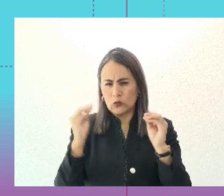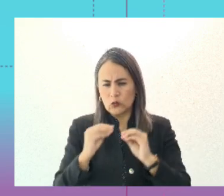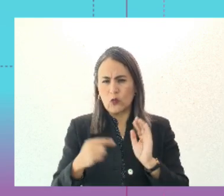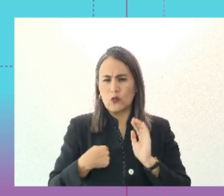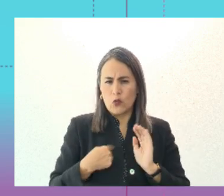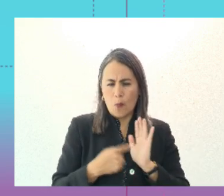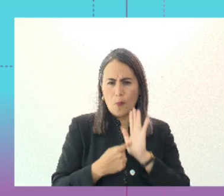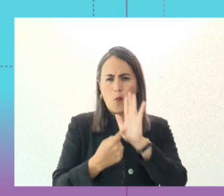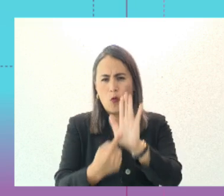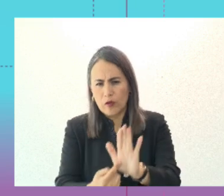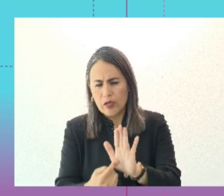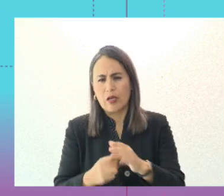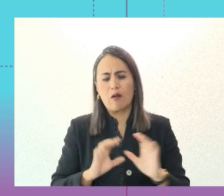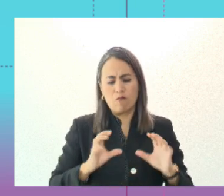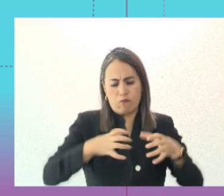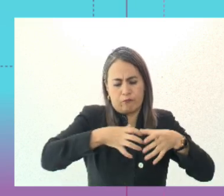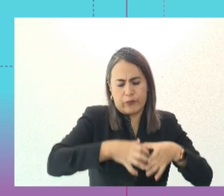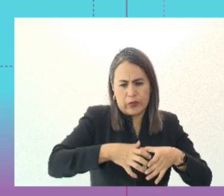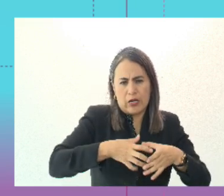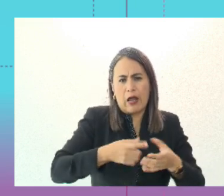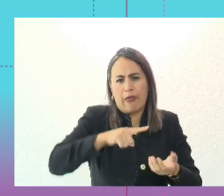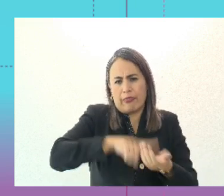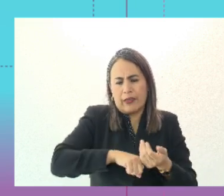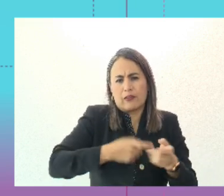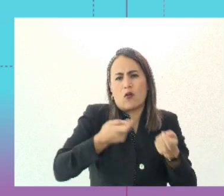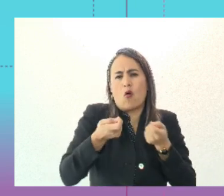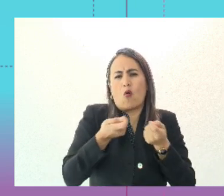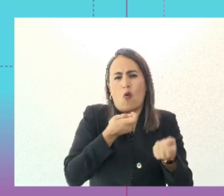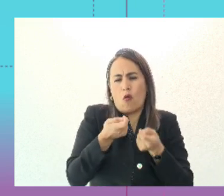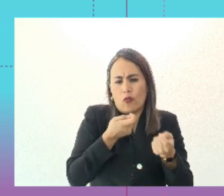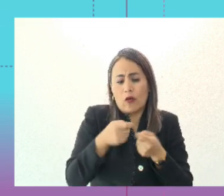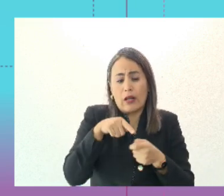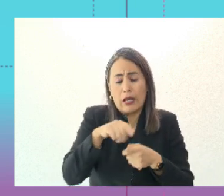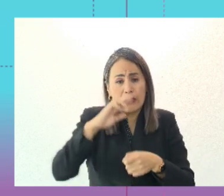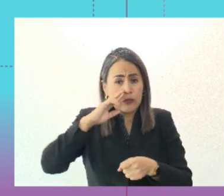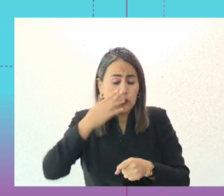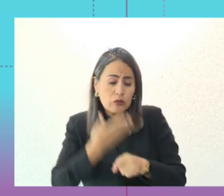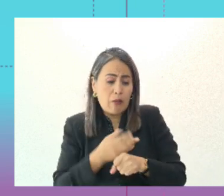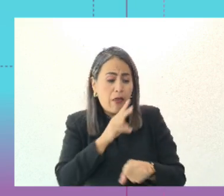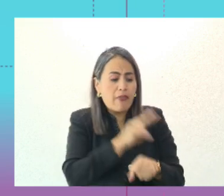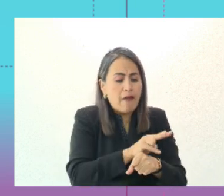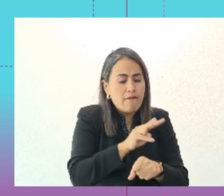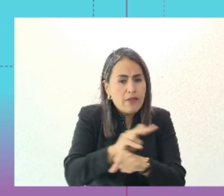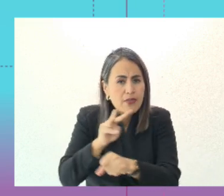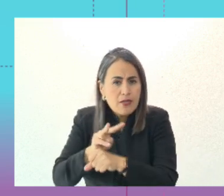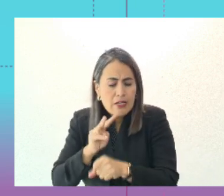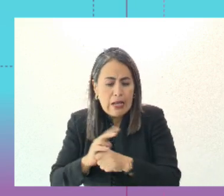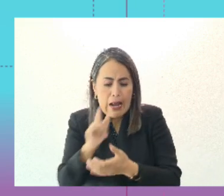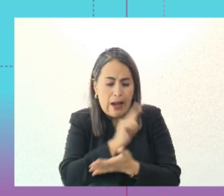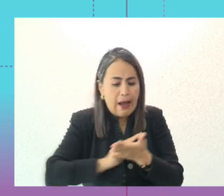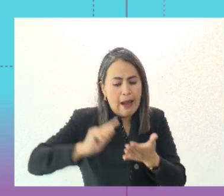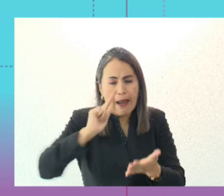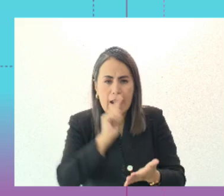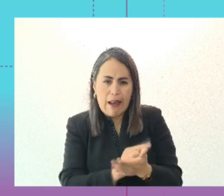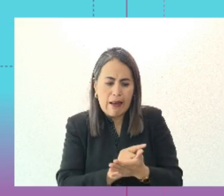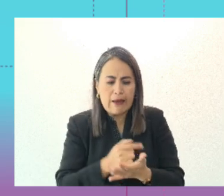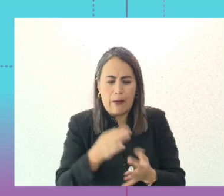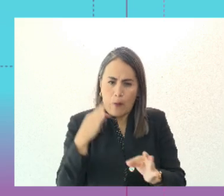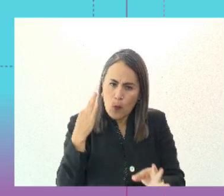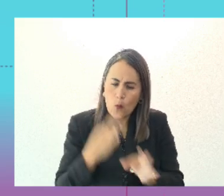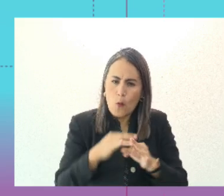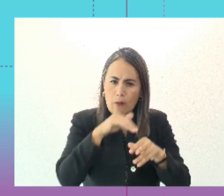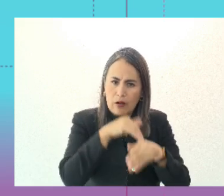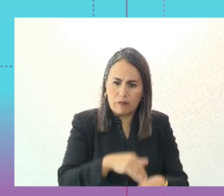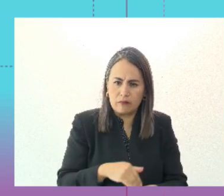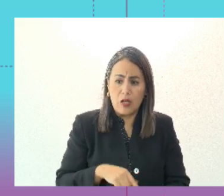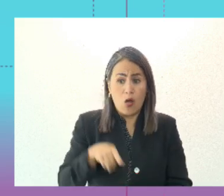es que el órgano interno de control es el responsable de vigilar el estricto cumplimiento de la ley. Cuando me preguntaron, me dijeron, ah, no, es